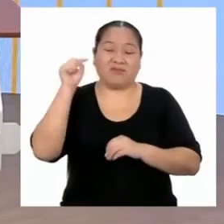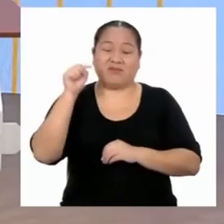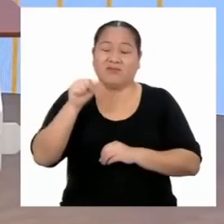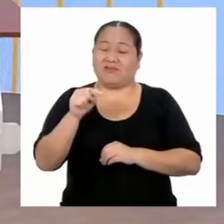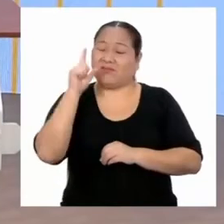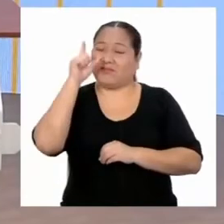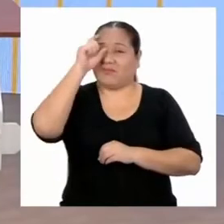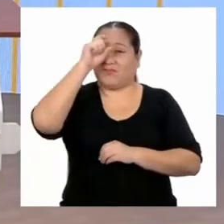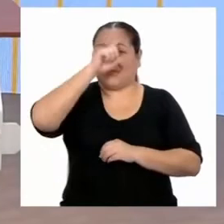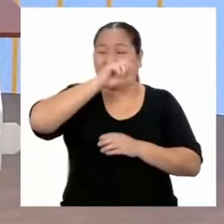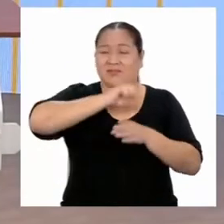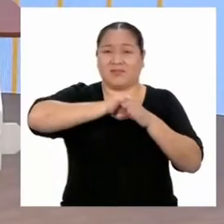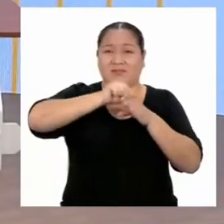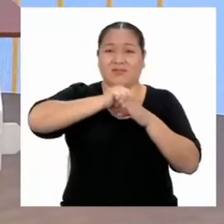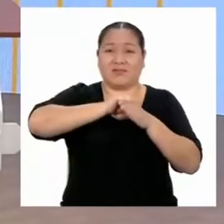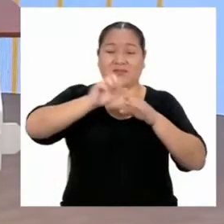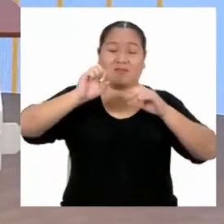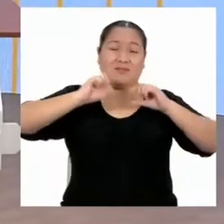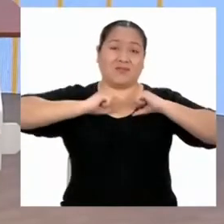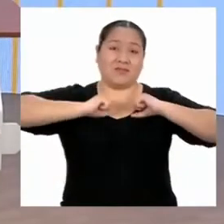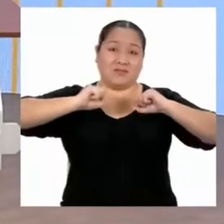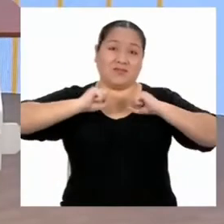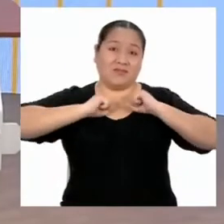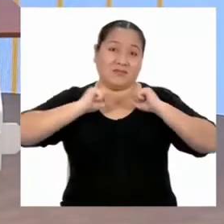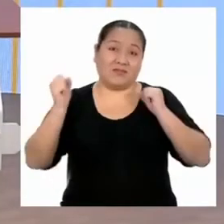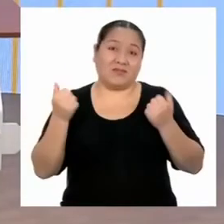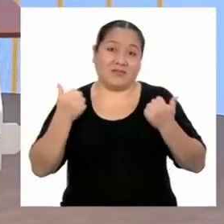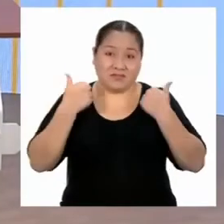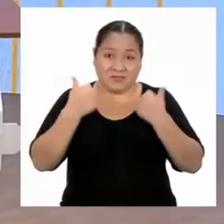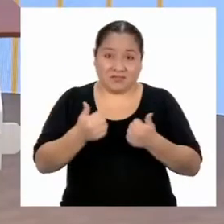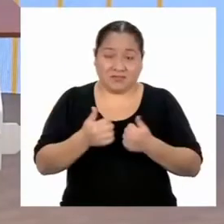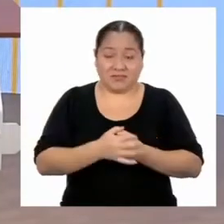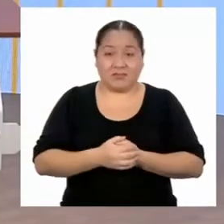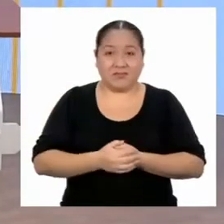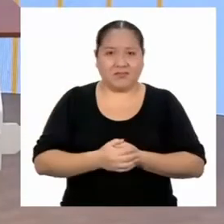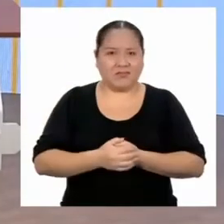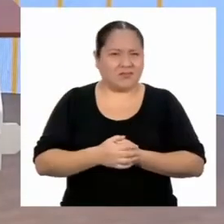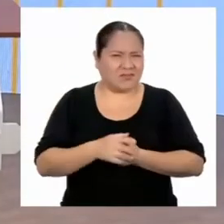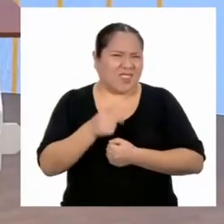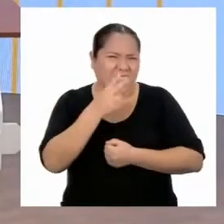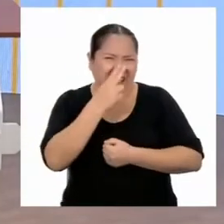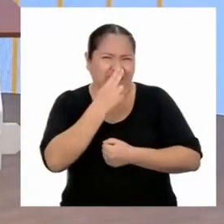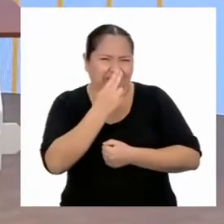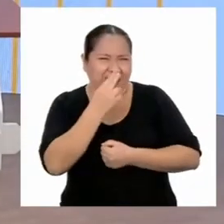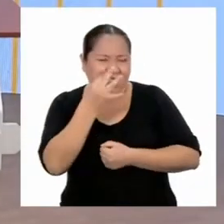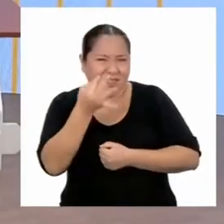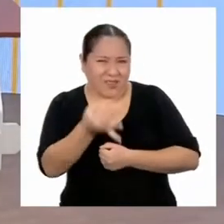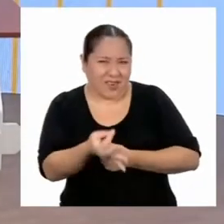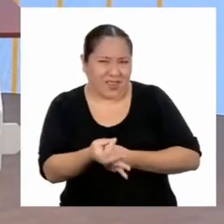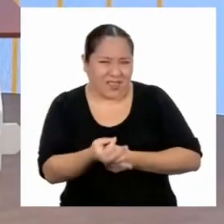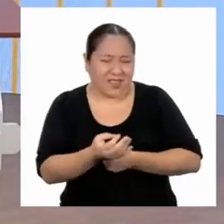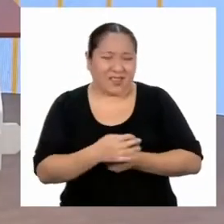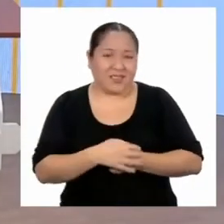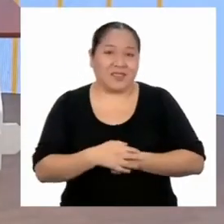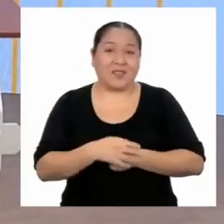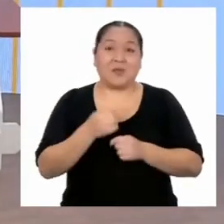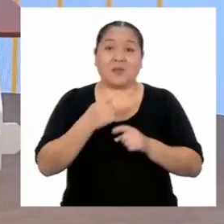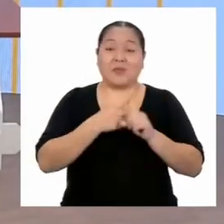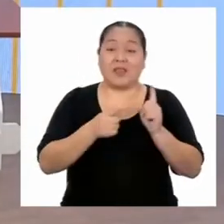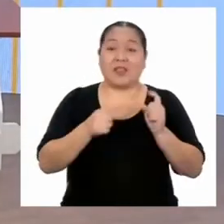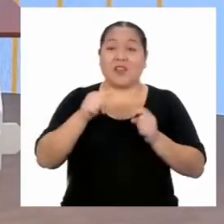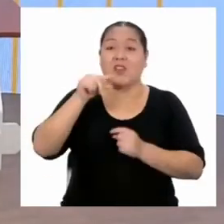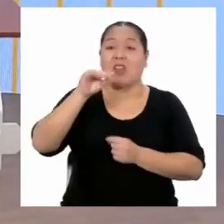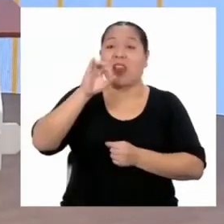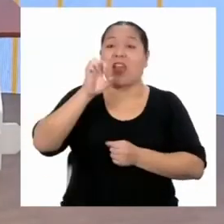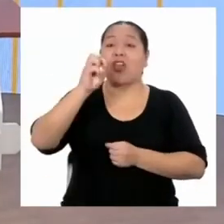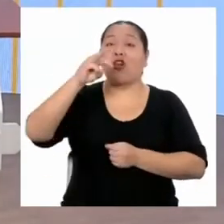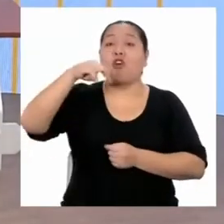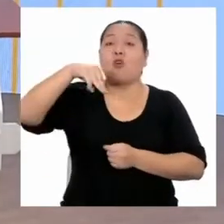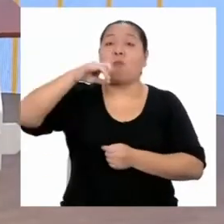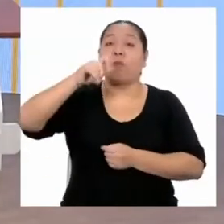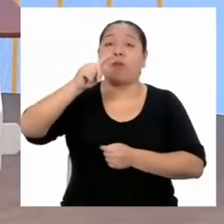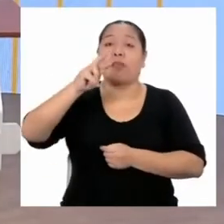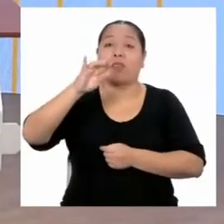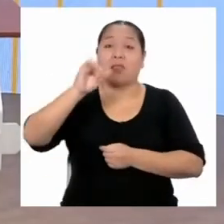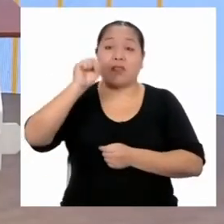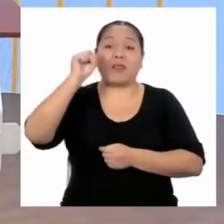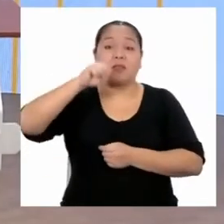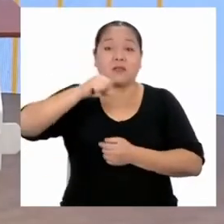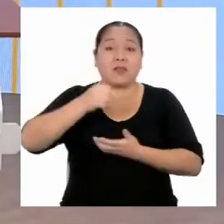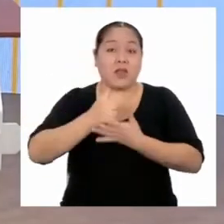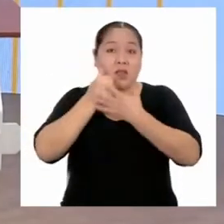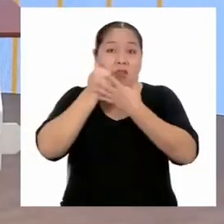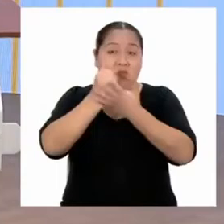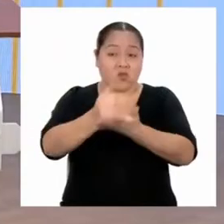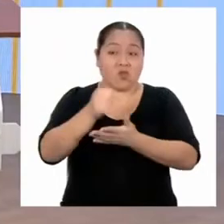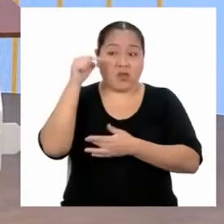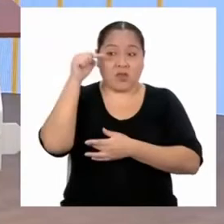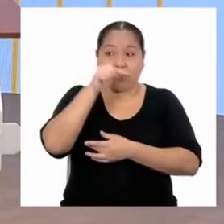difícil practicar deportes con éxito. Te puede sonar extraño si te lo digo así, pero la geometría hace posible todas estas cosas